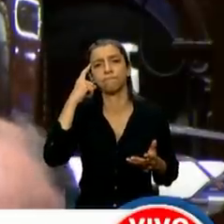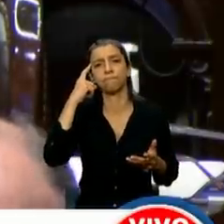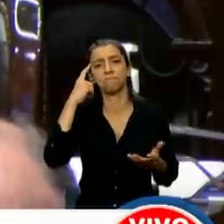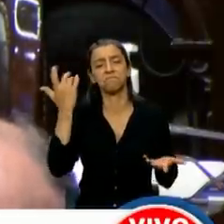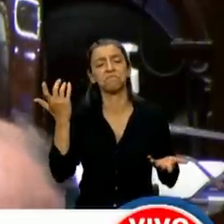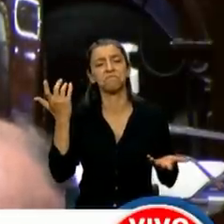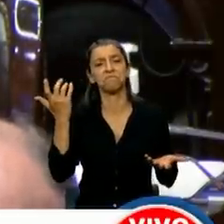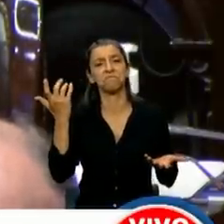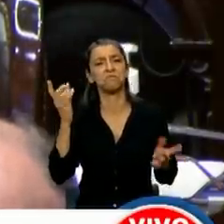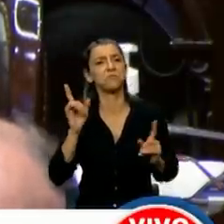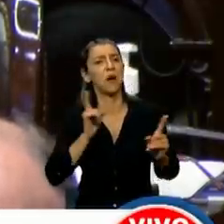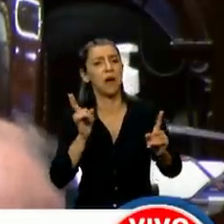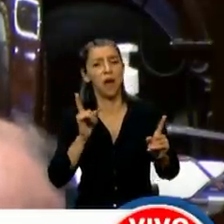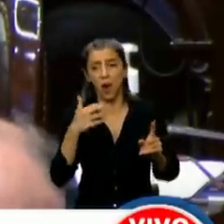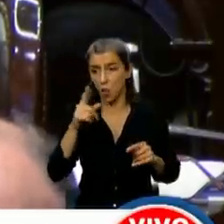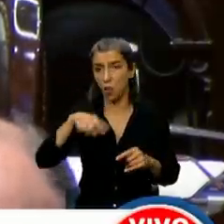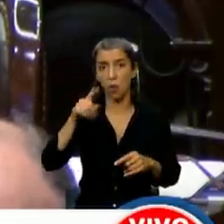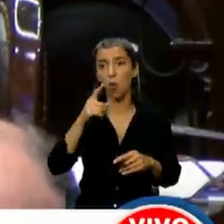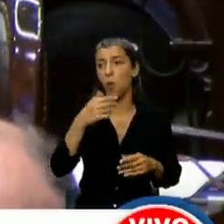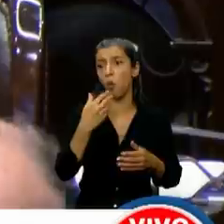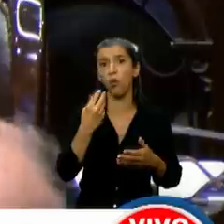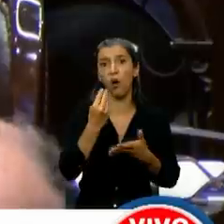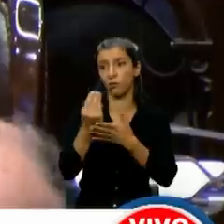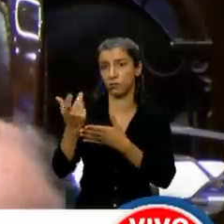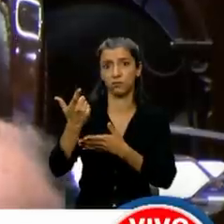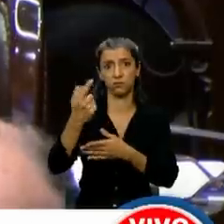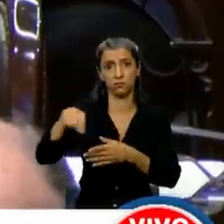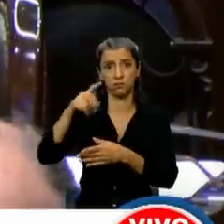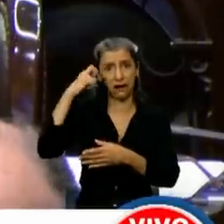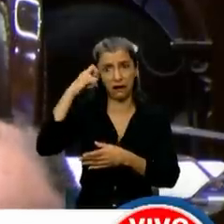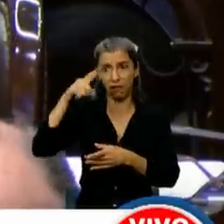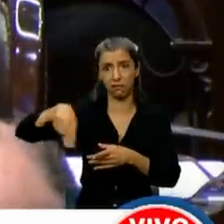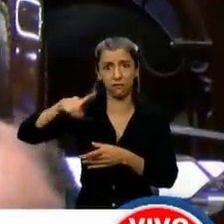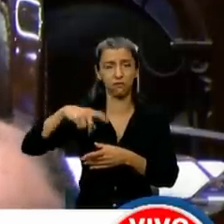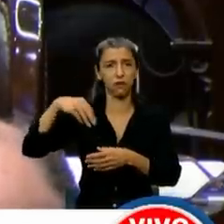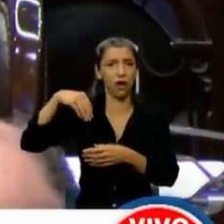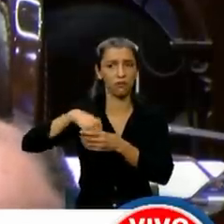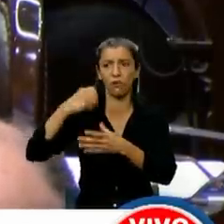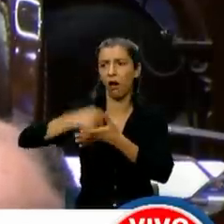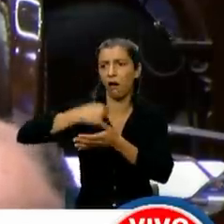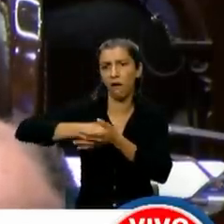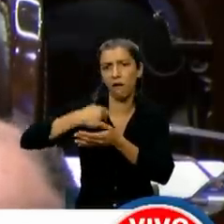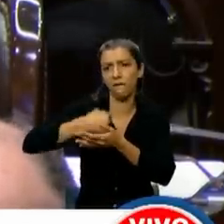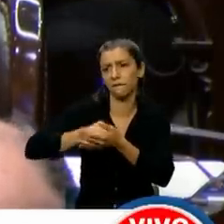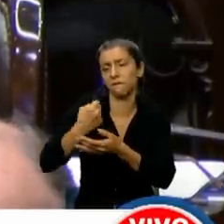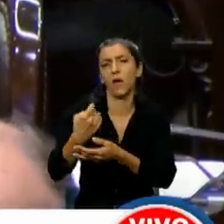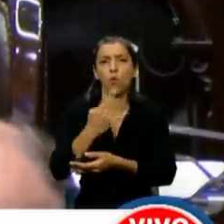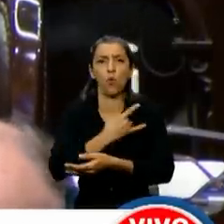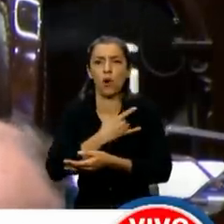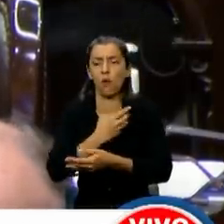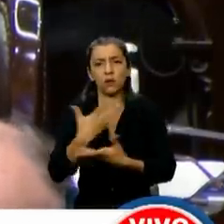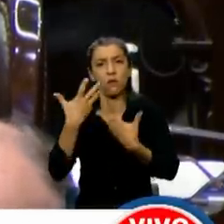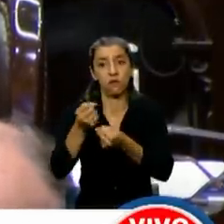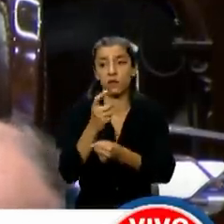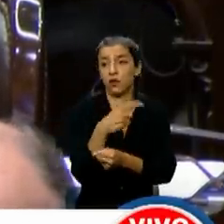y pensar que hay dirigentes radicales que pasaron su vida defendiendo los presupuestos universitarios y que hoy reivindicamos esos